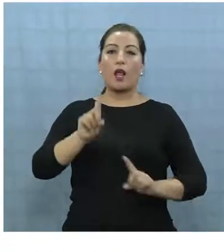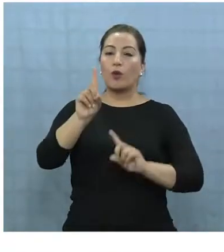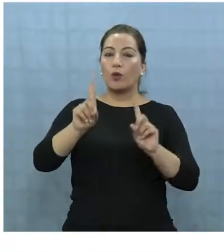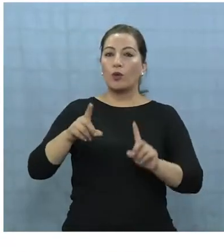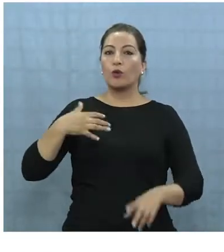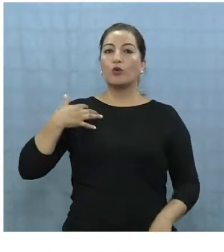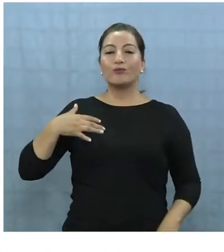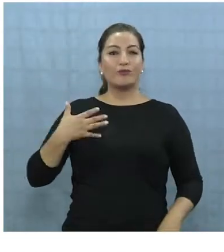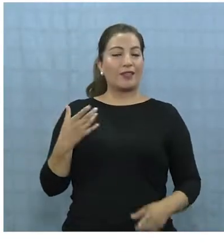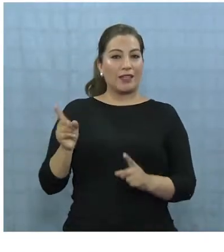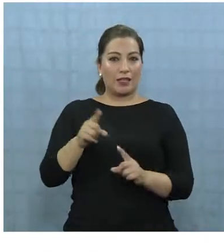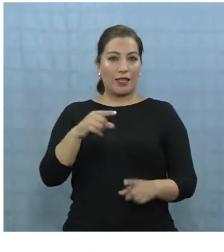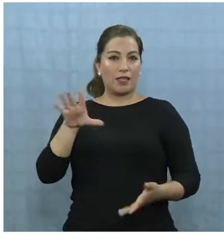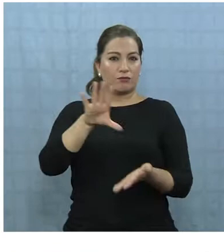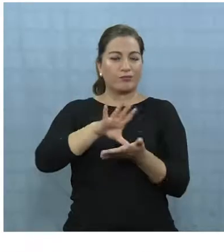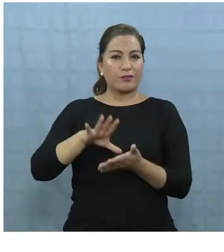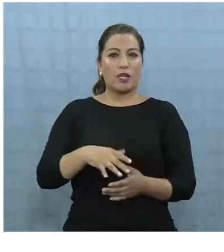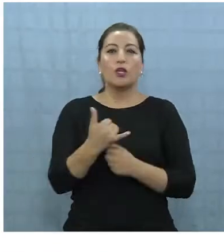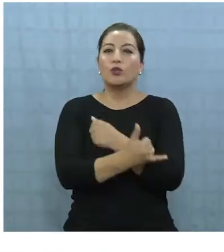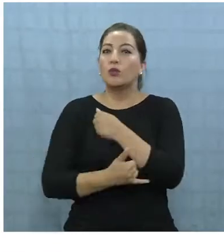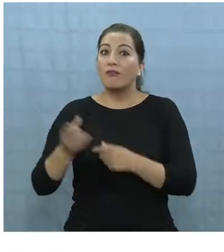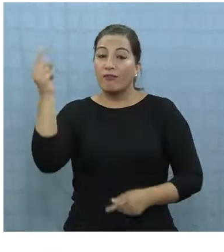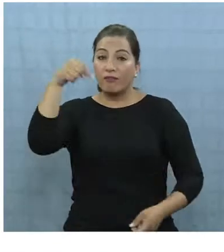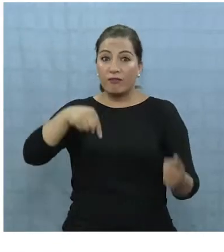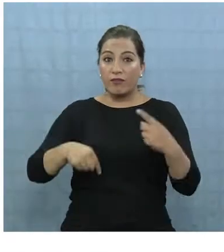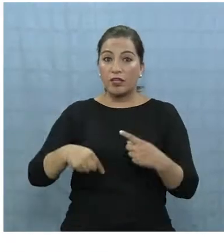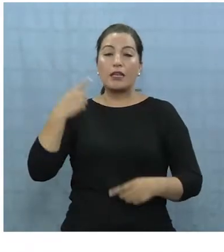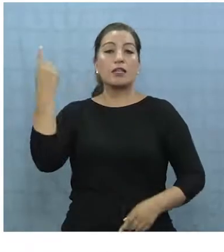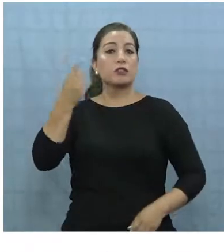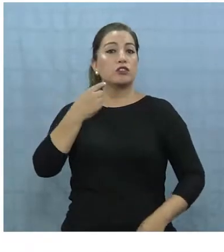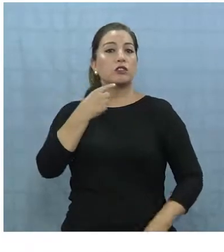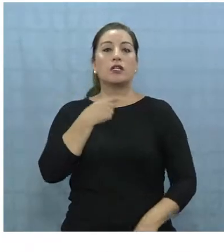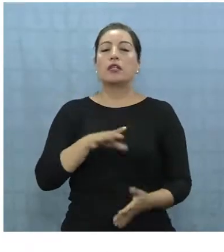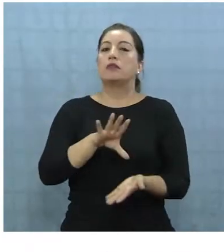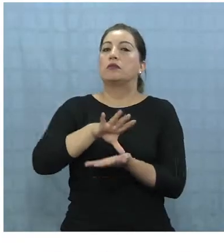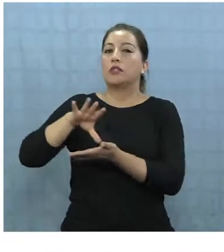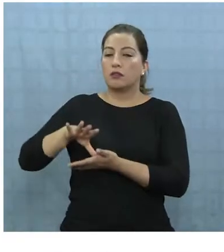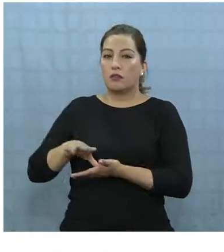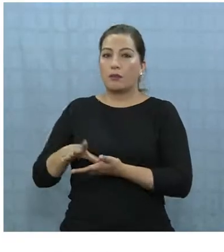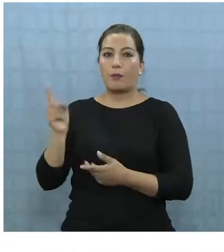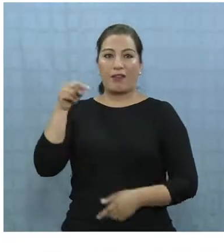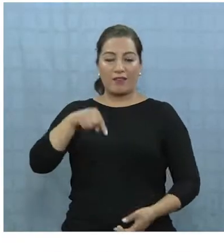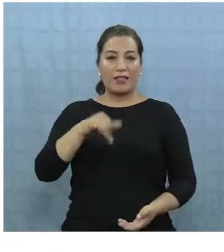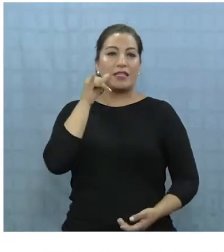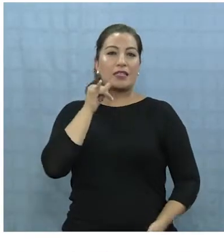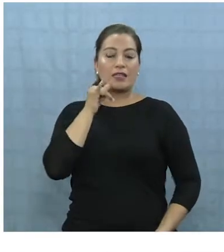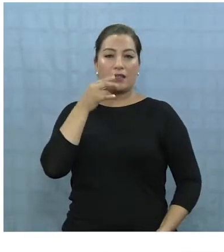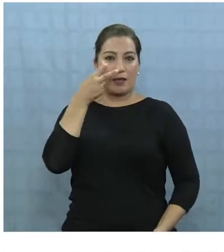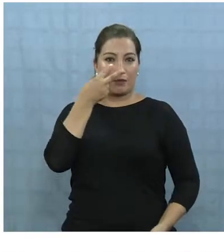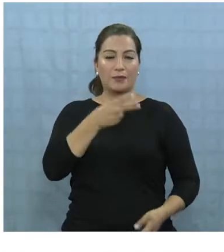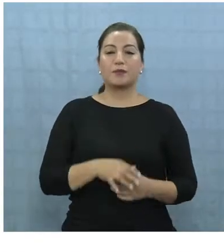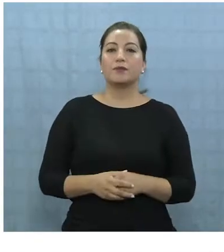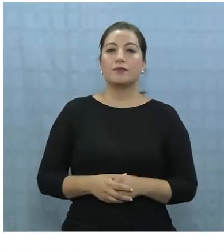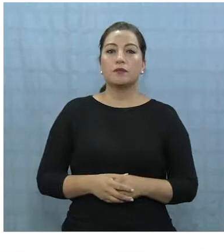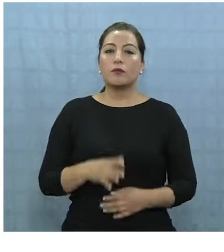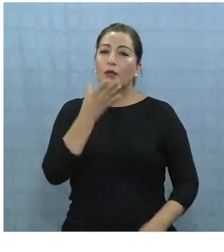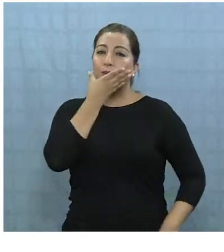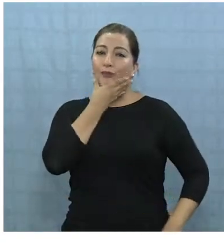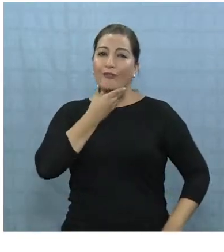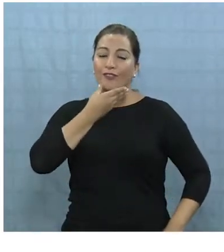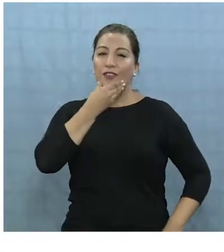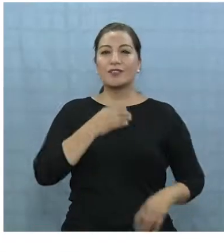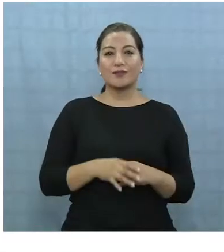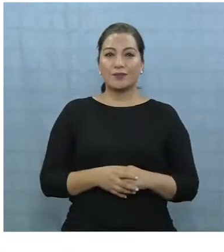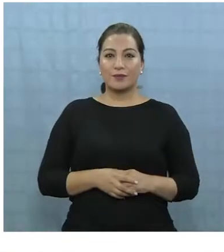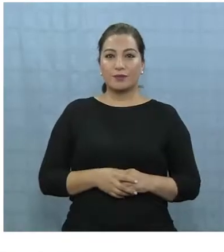motivo de muchos turistas nacionales y extranjeros para visitar esta tierra de campeones. Bonito,